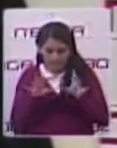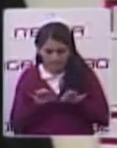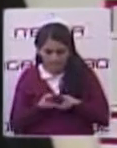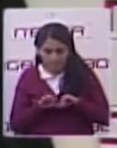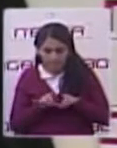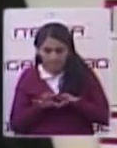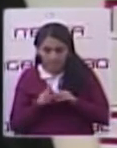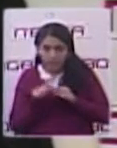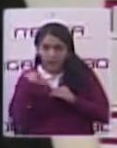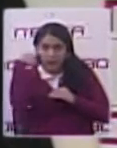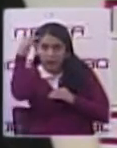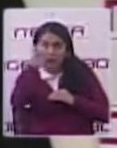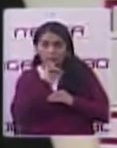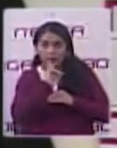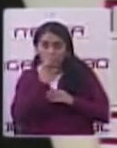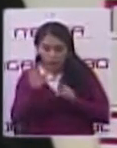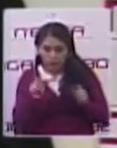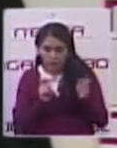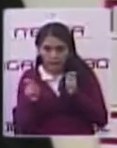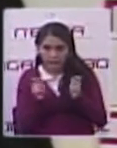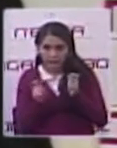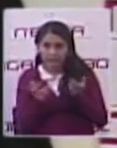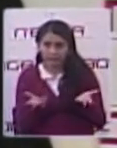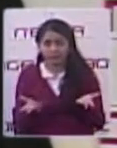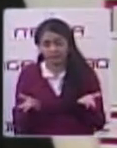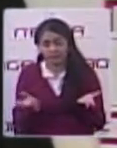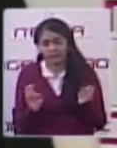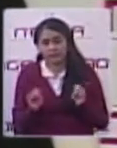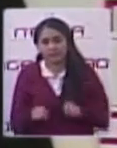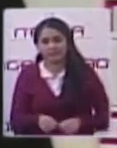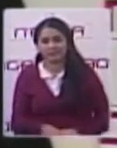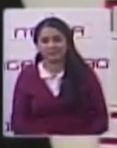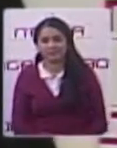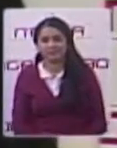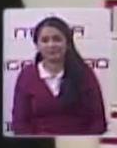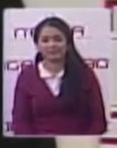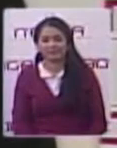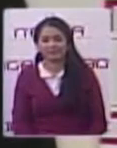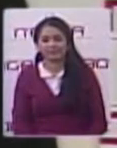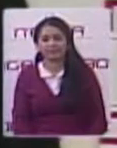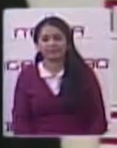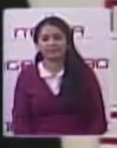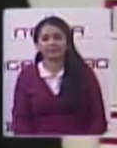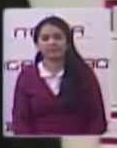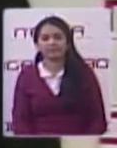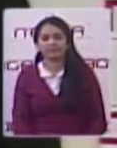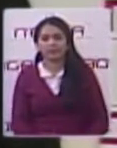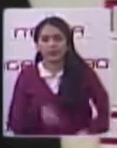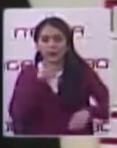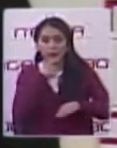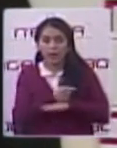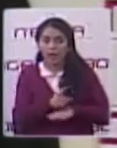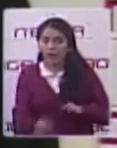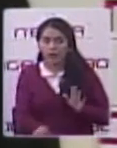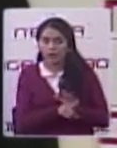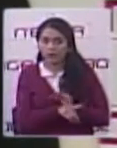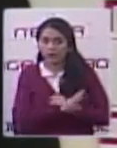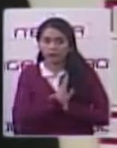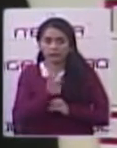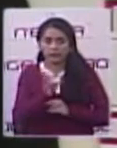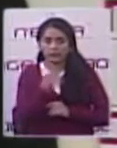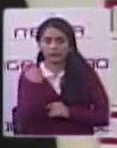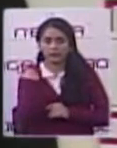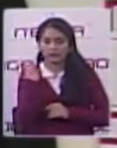que haber ido o pisado suelo americano para tener su compañía, ¿no? No hay requisito de tener un capital mínimo